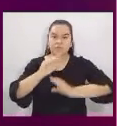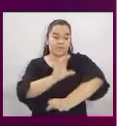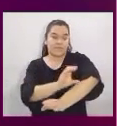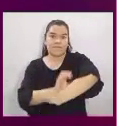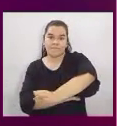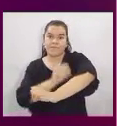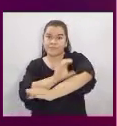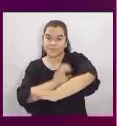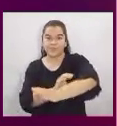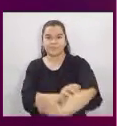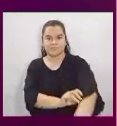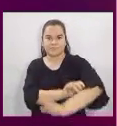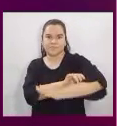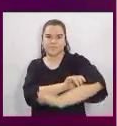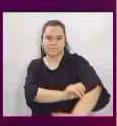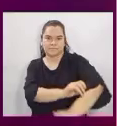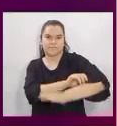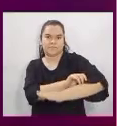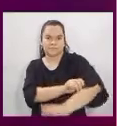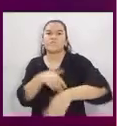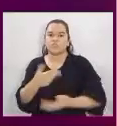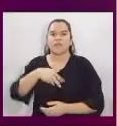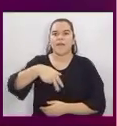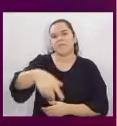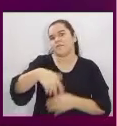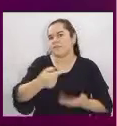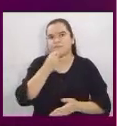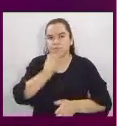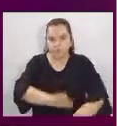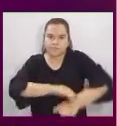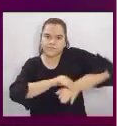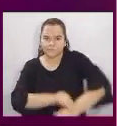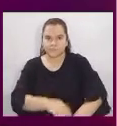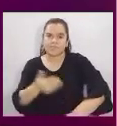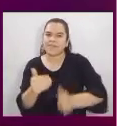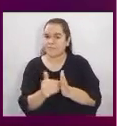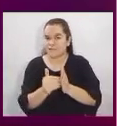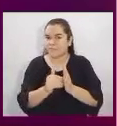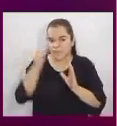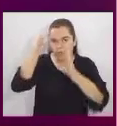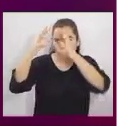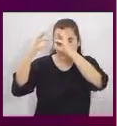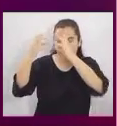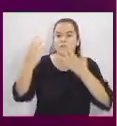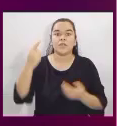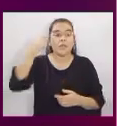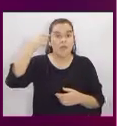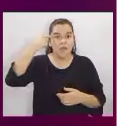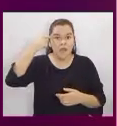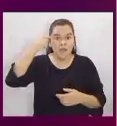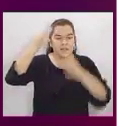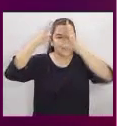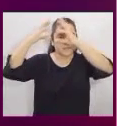Si nosotros vemos en este esquema es bastante más complicado, pero acá observamos que